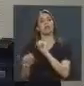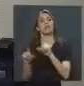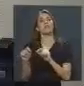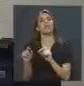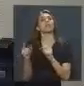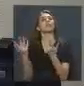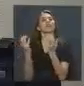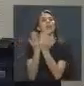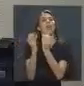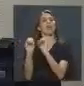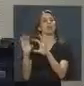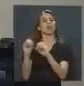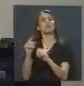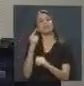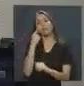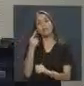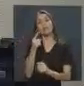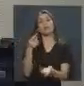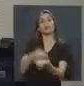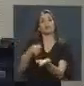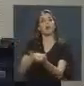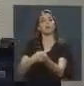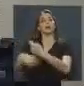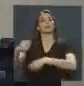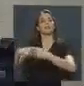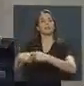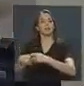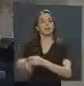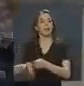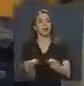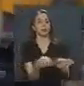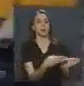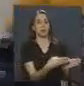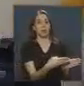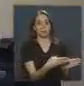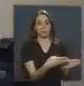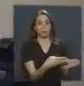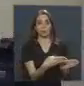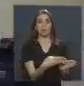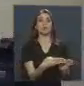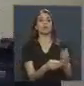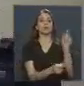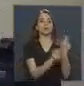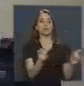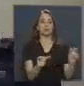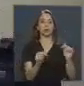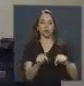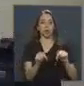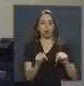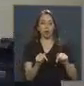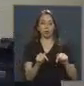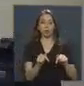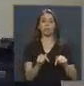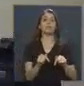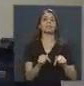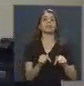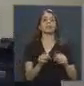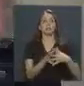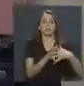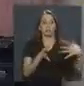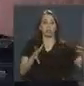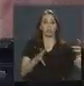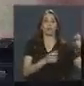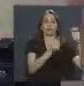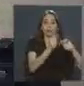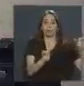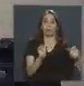educación entendida como un bien de consumo. Y en el otro extremo es la posición de los actores que hoy constituyen el Frente Amplio y que